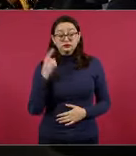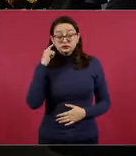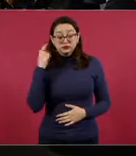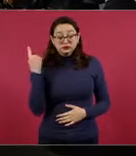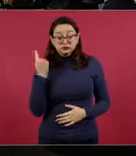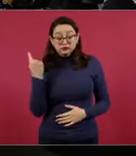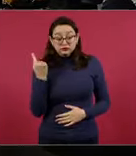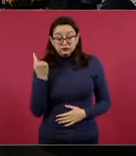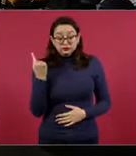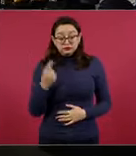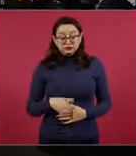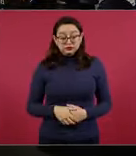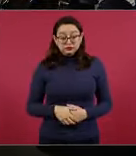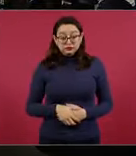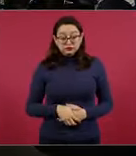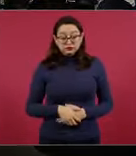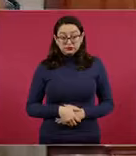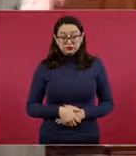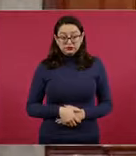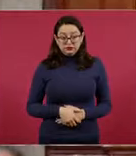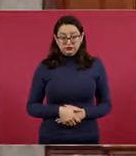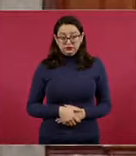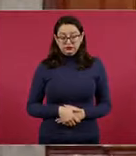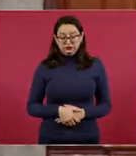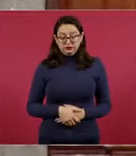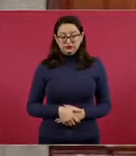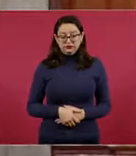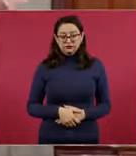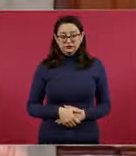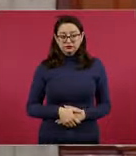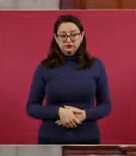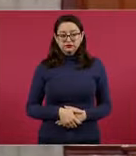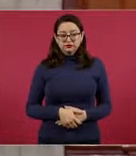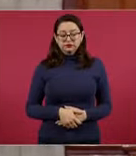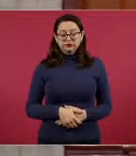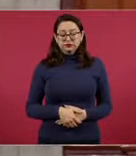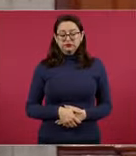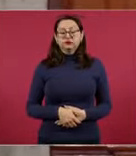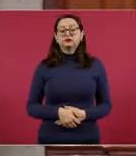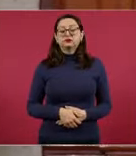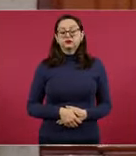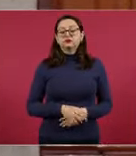de la CIA, John Foster Dulles. El autor es periodista. Era agente de la CIA.